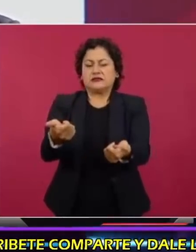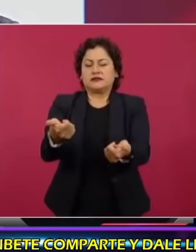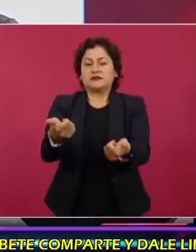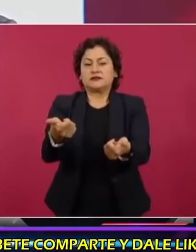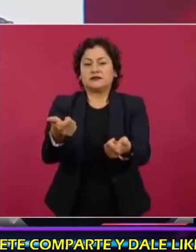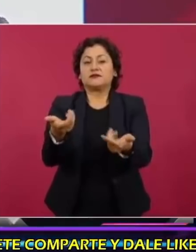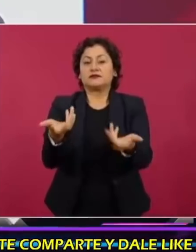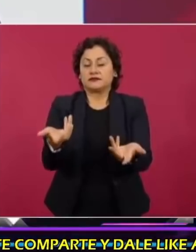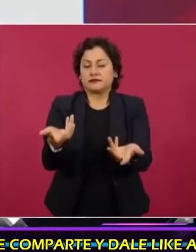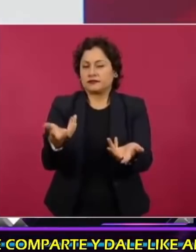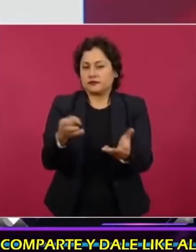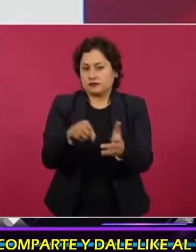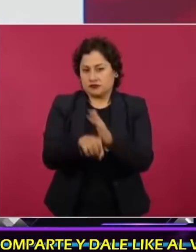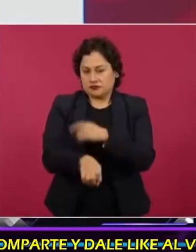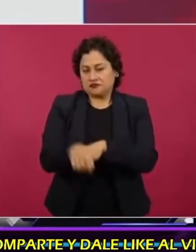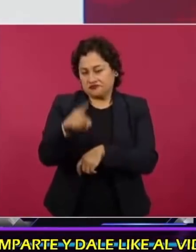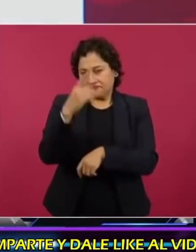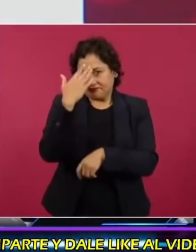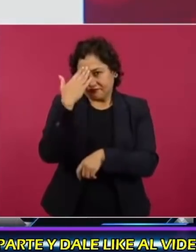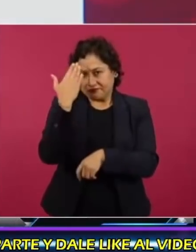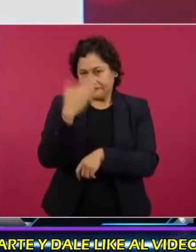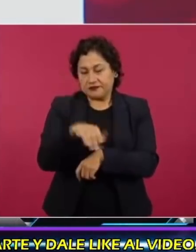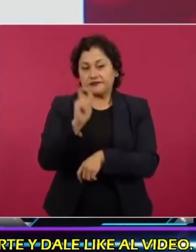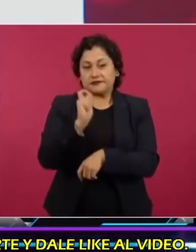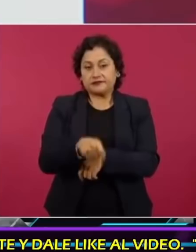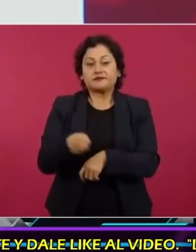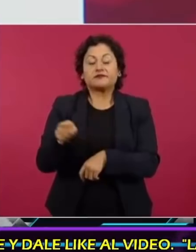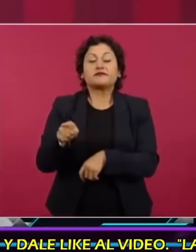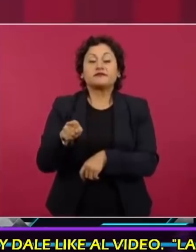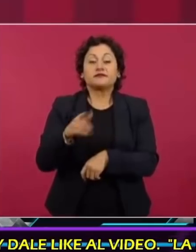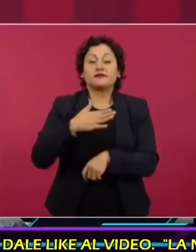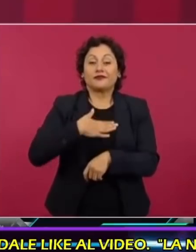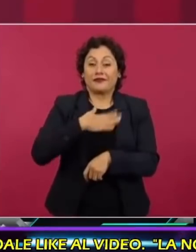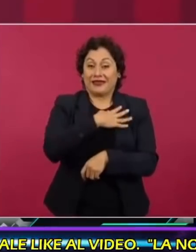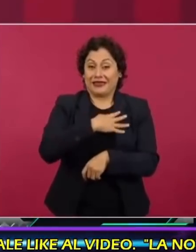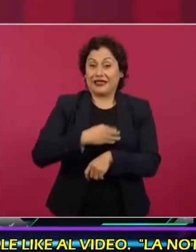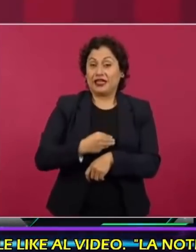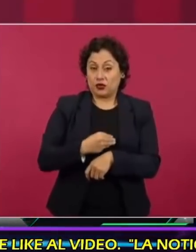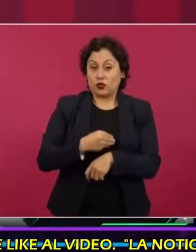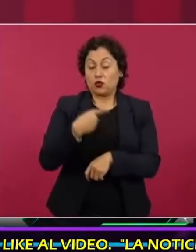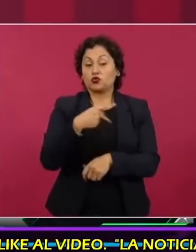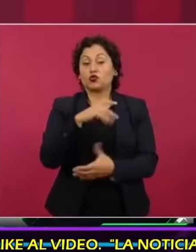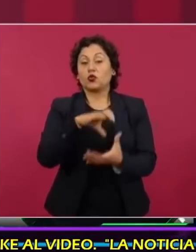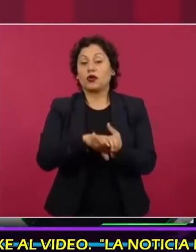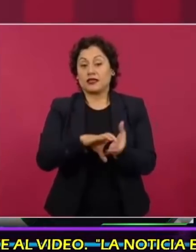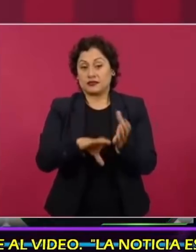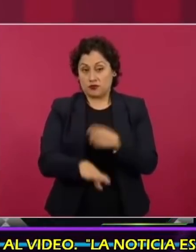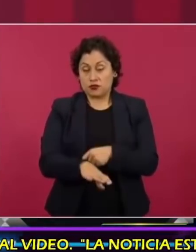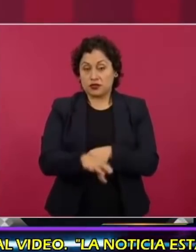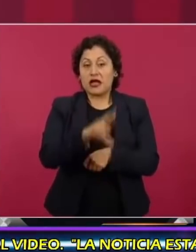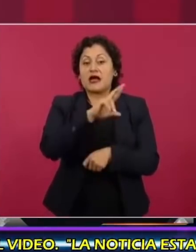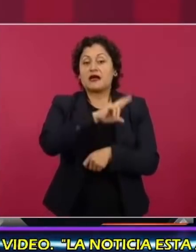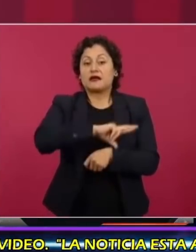No porque la esposa de José Ramón, mi hijo, rentó una casa en Houston.